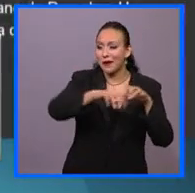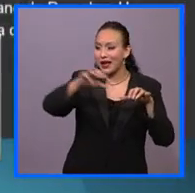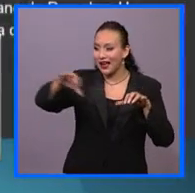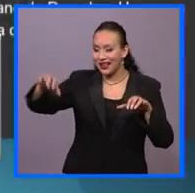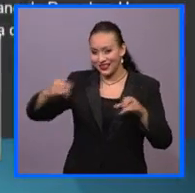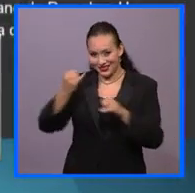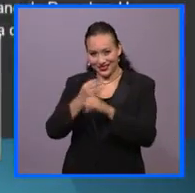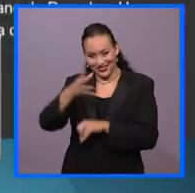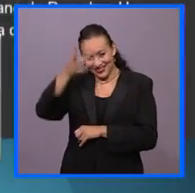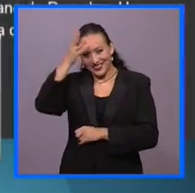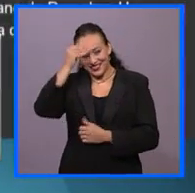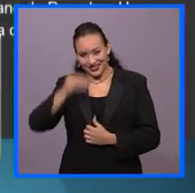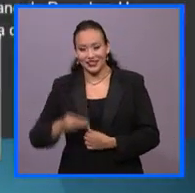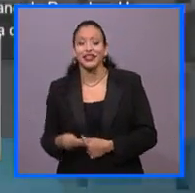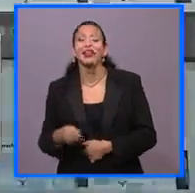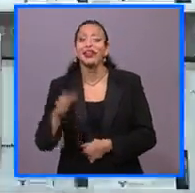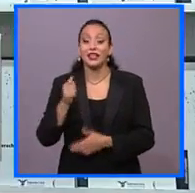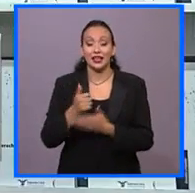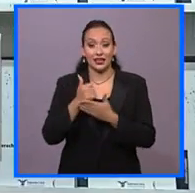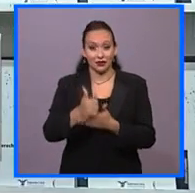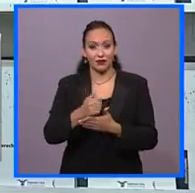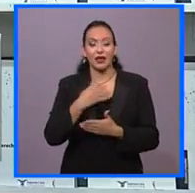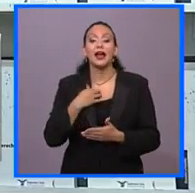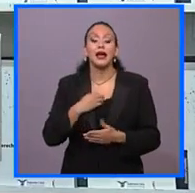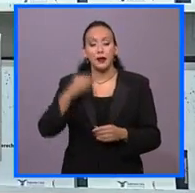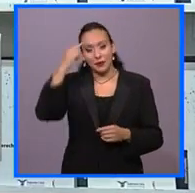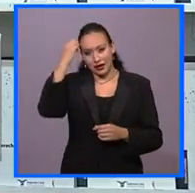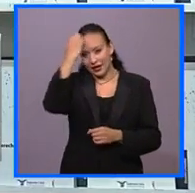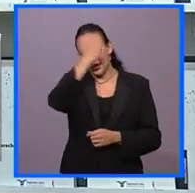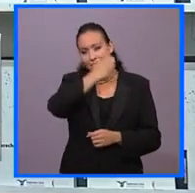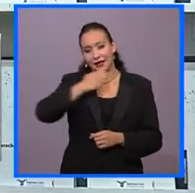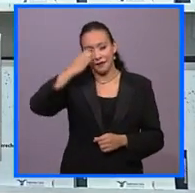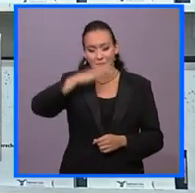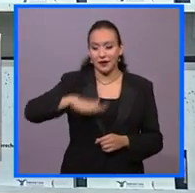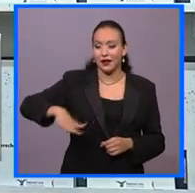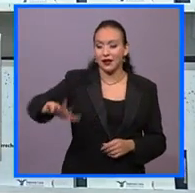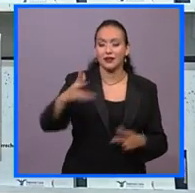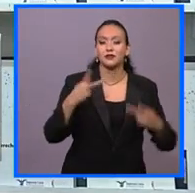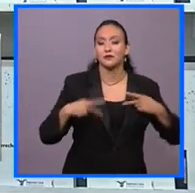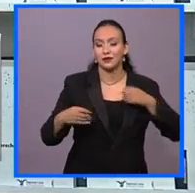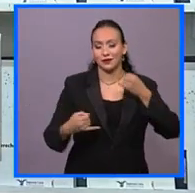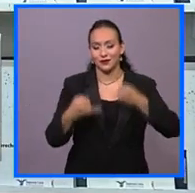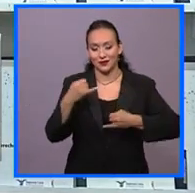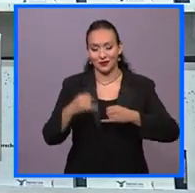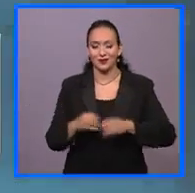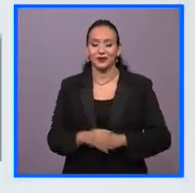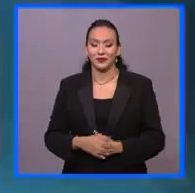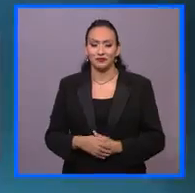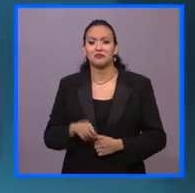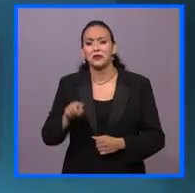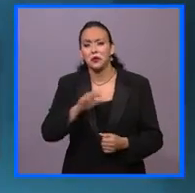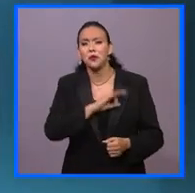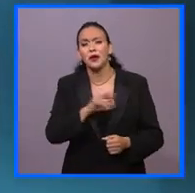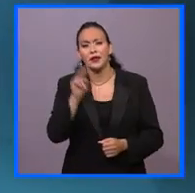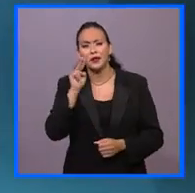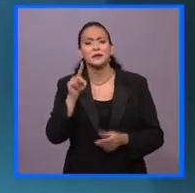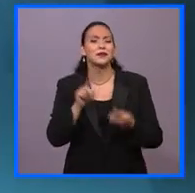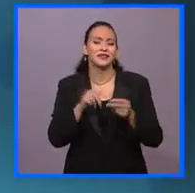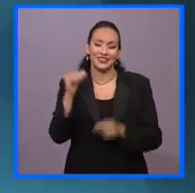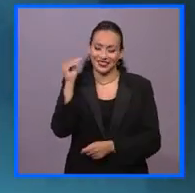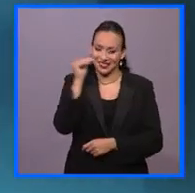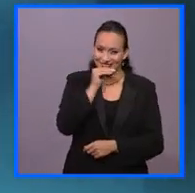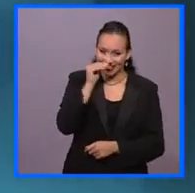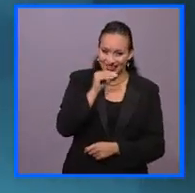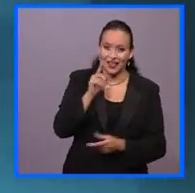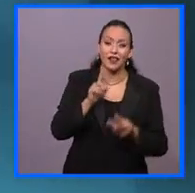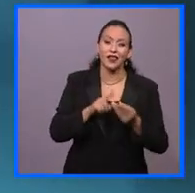en un elemento central de la gestión judicial, la evaluación del desempeño de las personas juzgadoras. Puede consultarla de manera